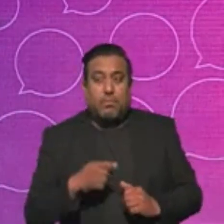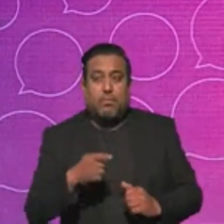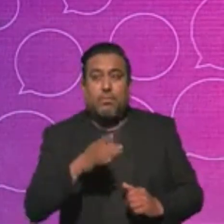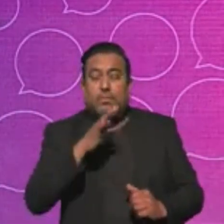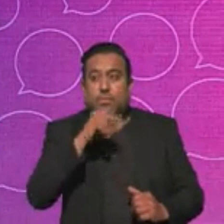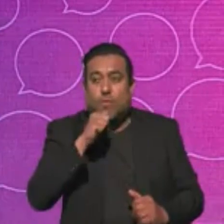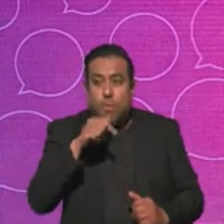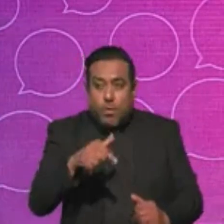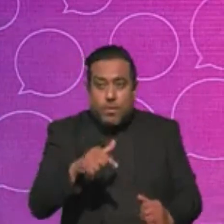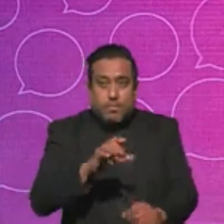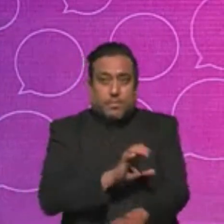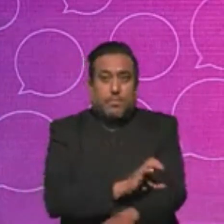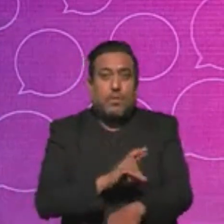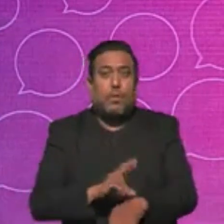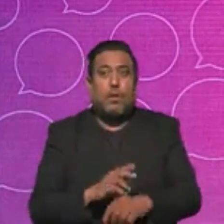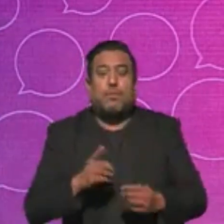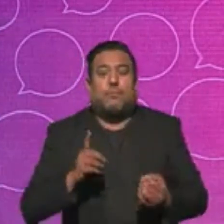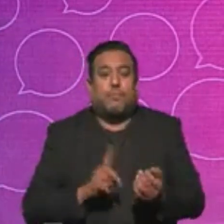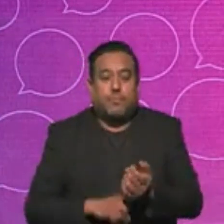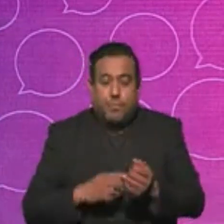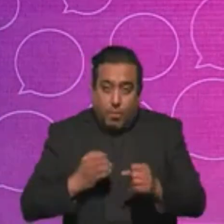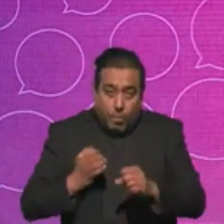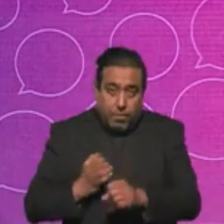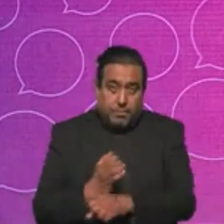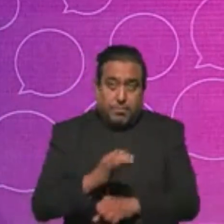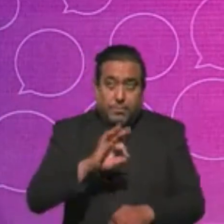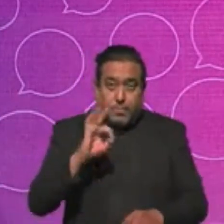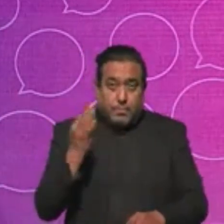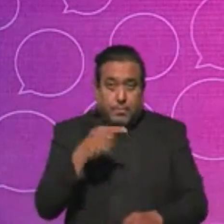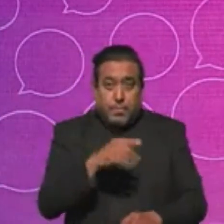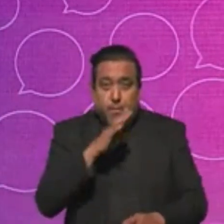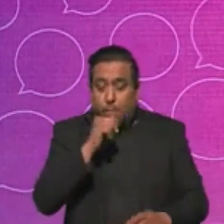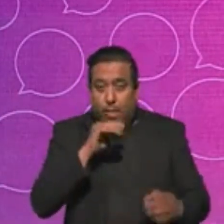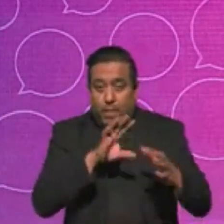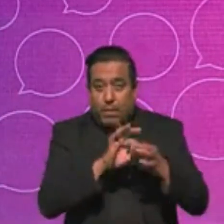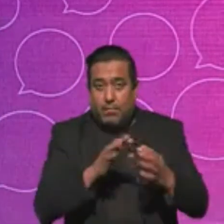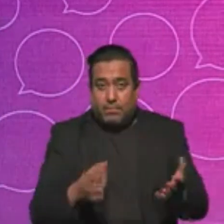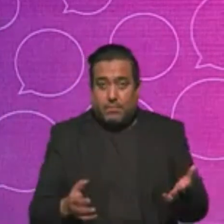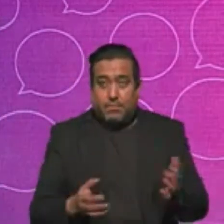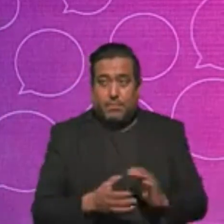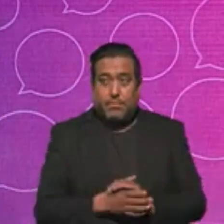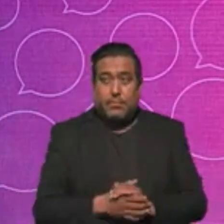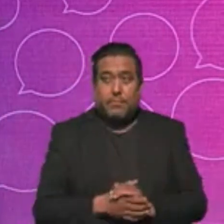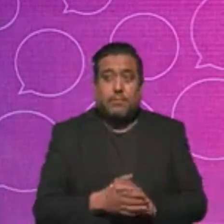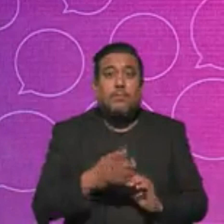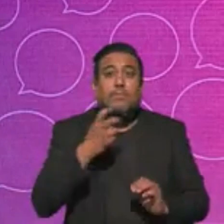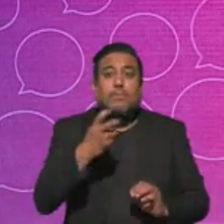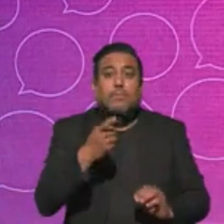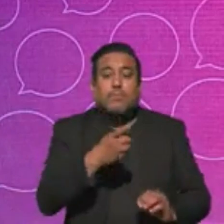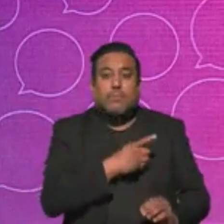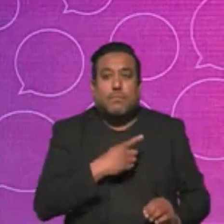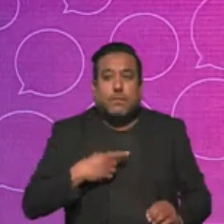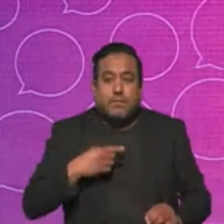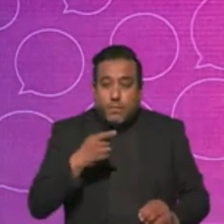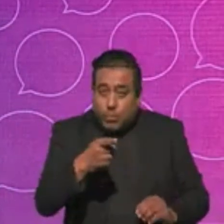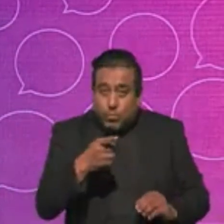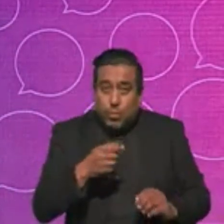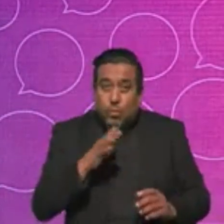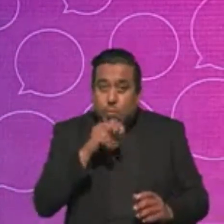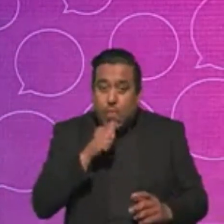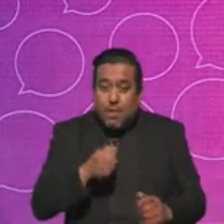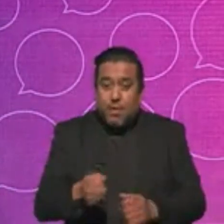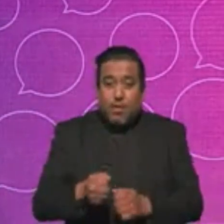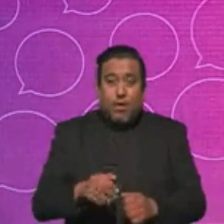coordinación efectiva con las instancias estatales y federales para para ello es entender que no puedes controlar a tu Policía